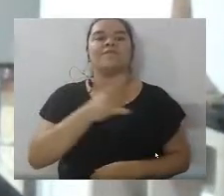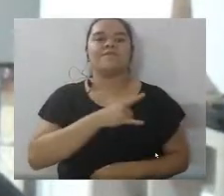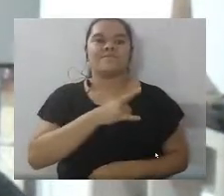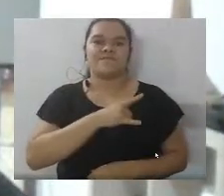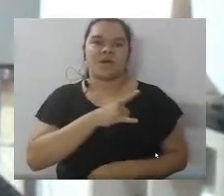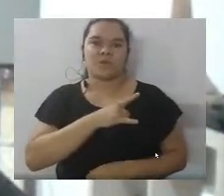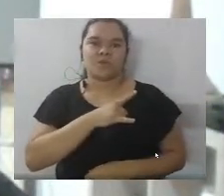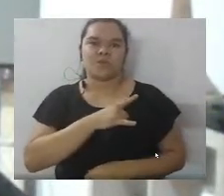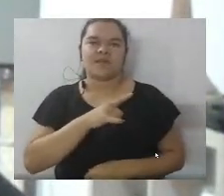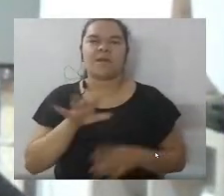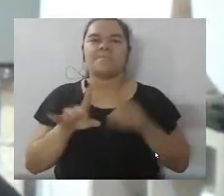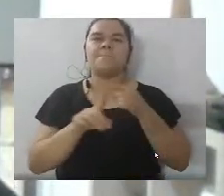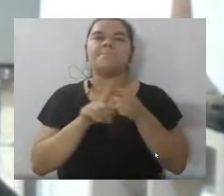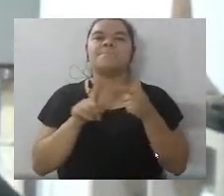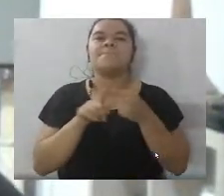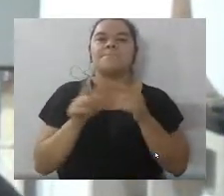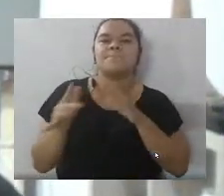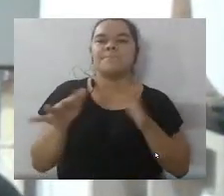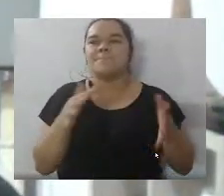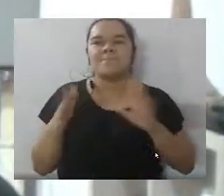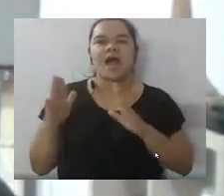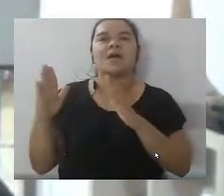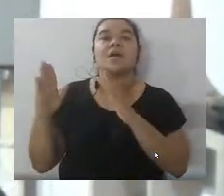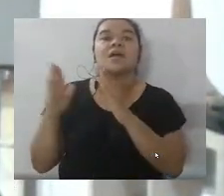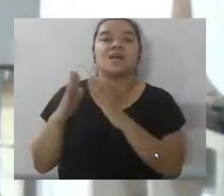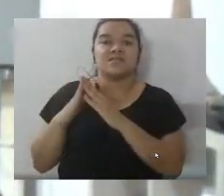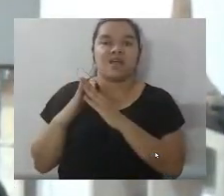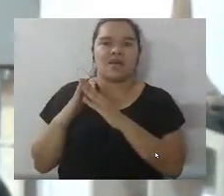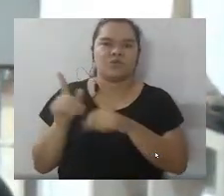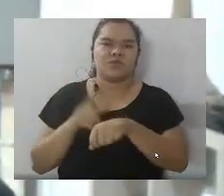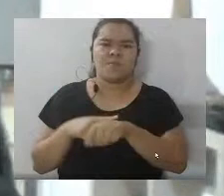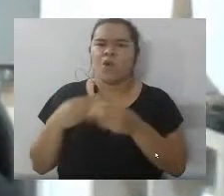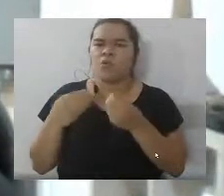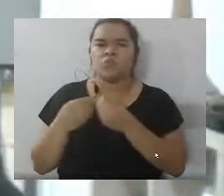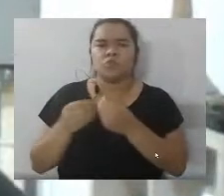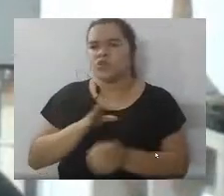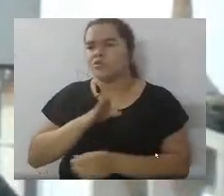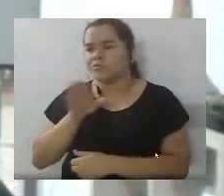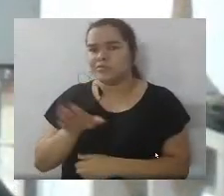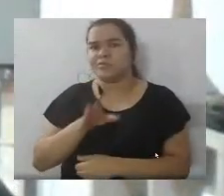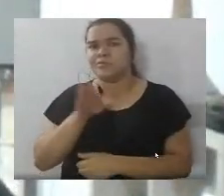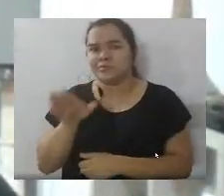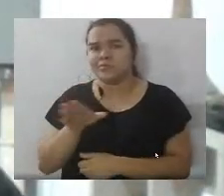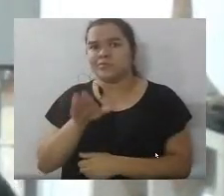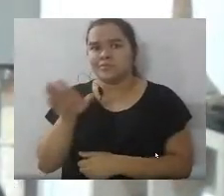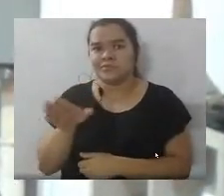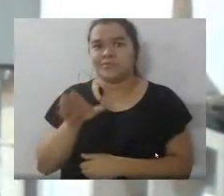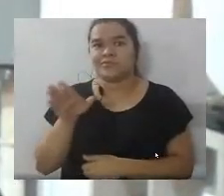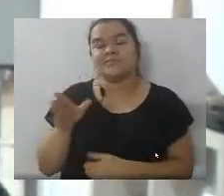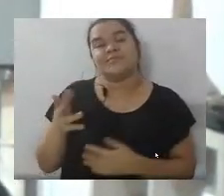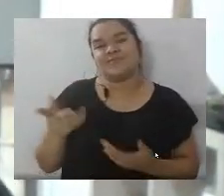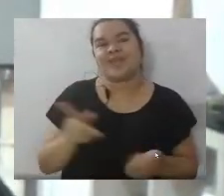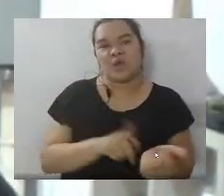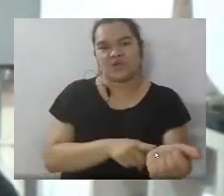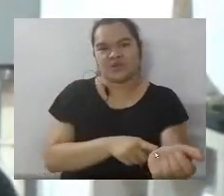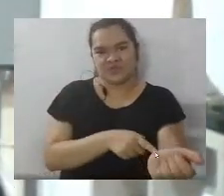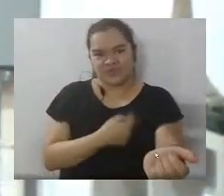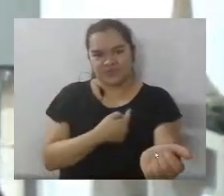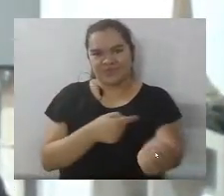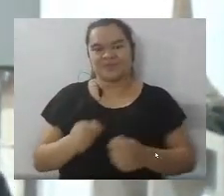ser nuestra casa, así que le agradecemos mucho por el aporte. Vamos a pasar al cuarto